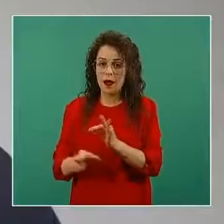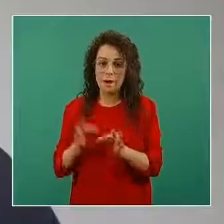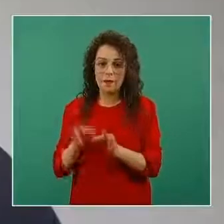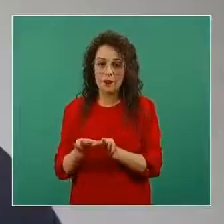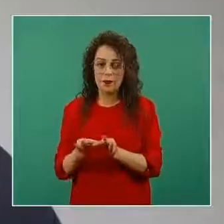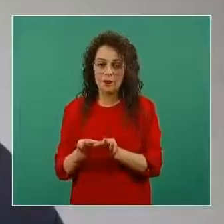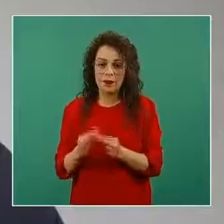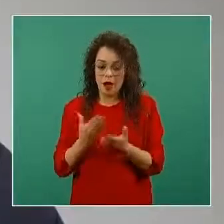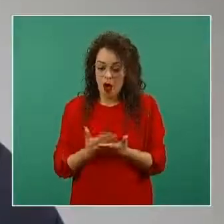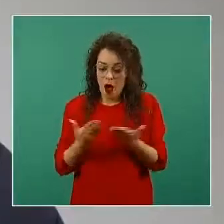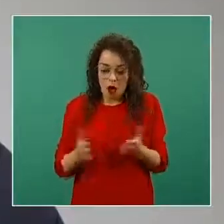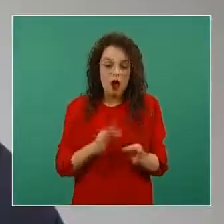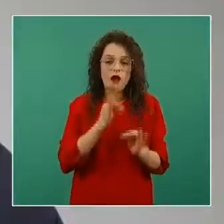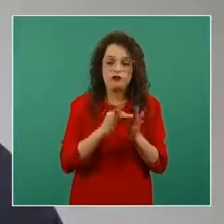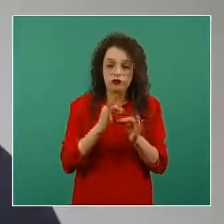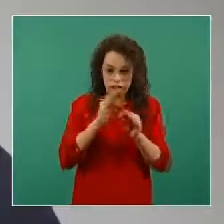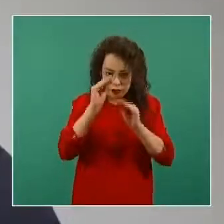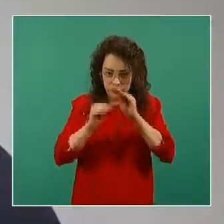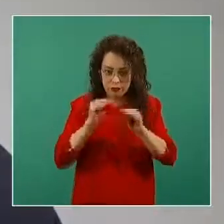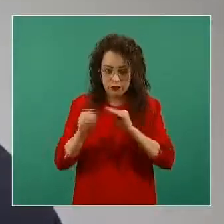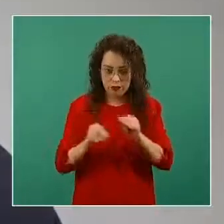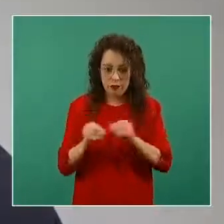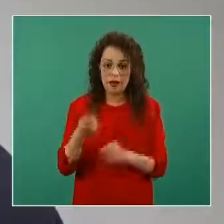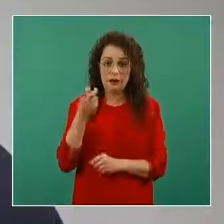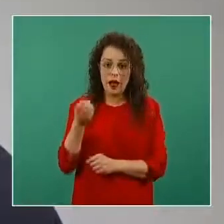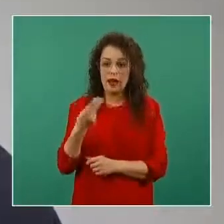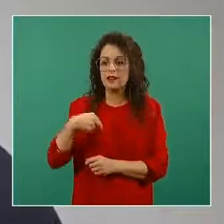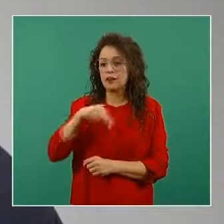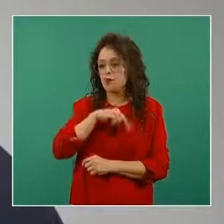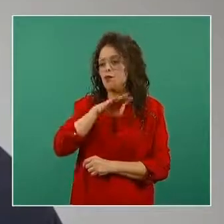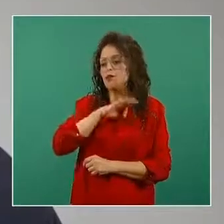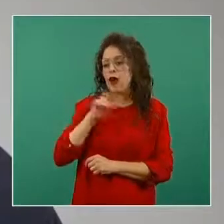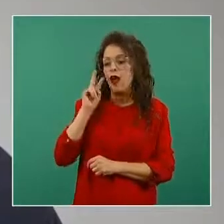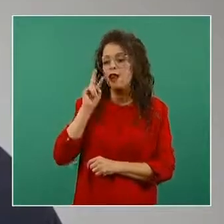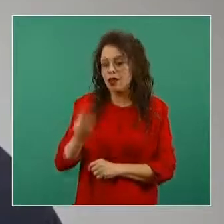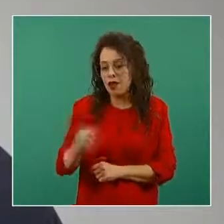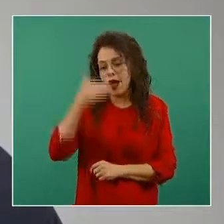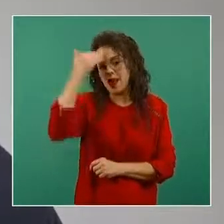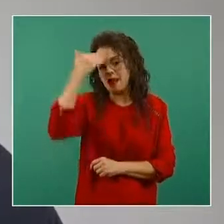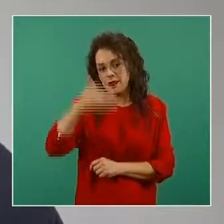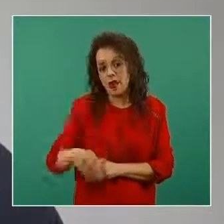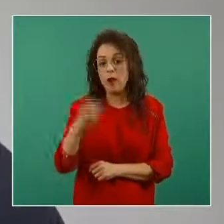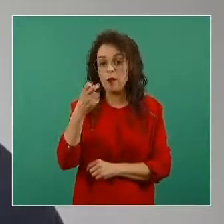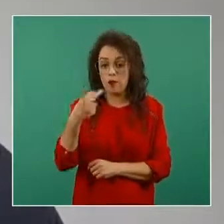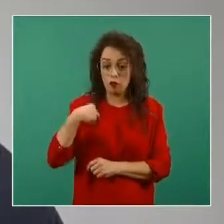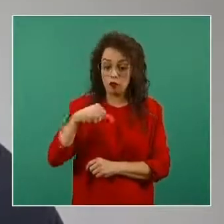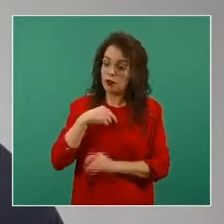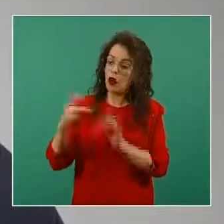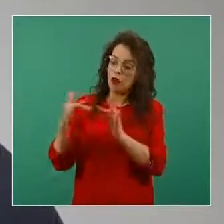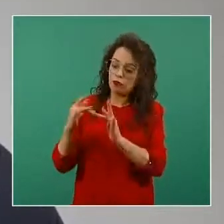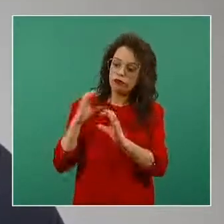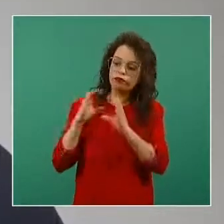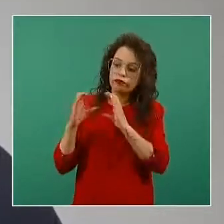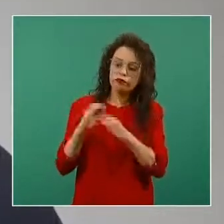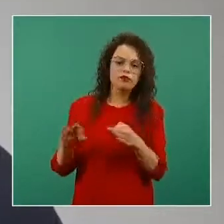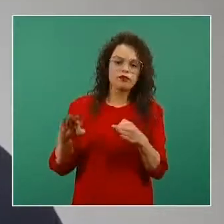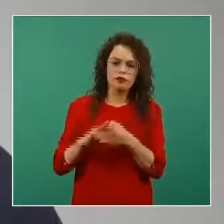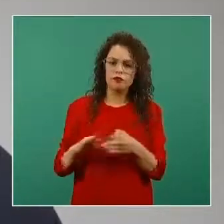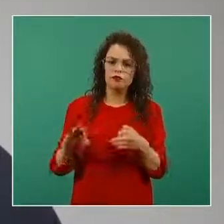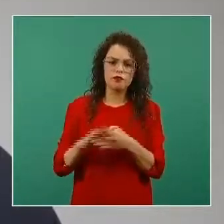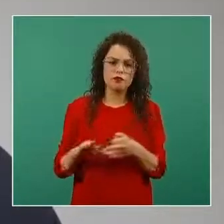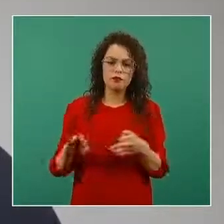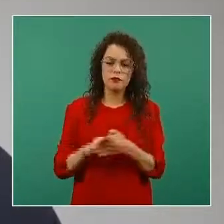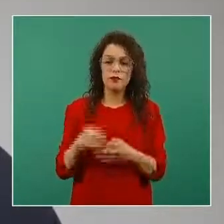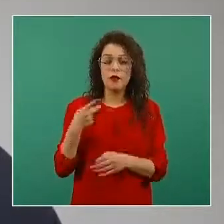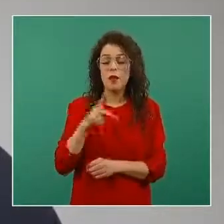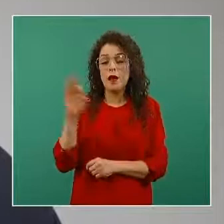puedan tener la utilidad de la misma. Nosotros mantenemos la comunicación constante con ellas, sin embargo, los cambios que pueden